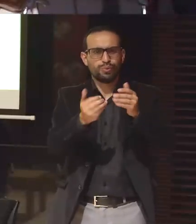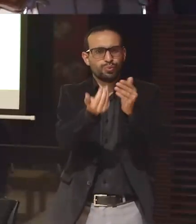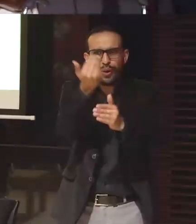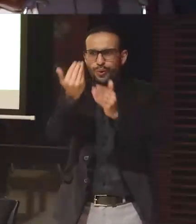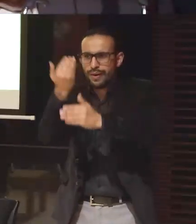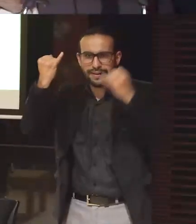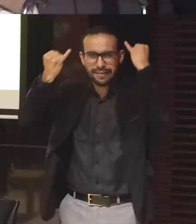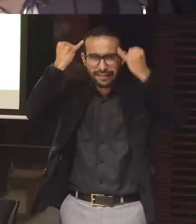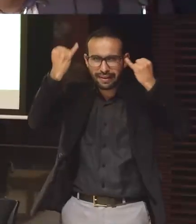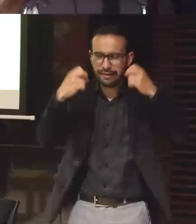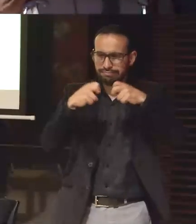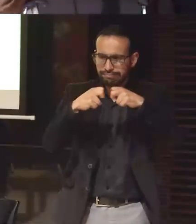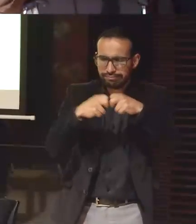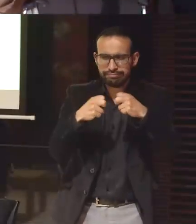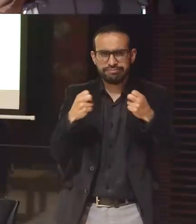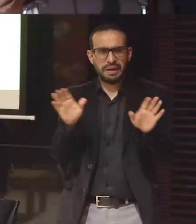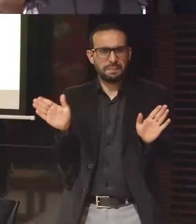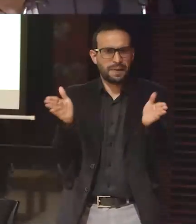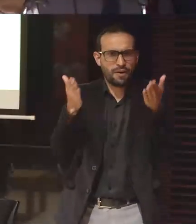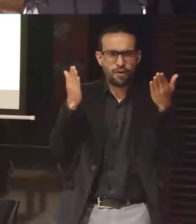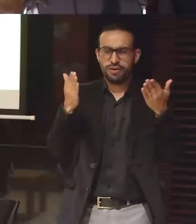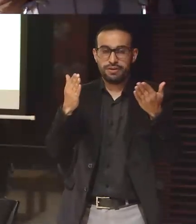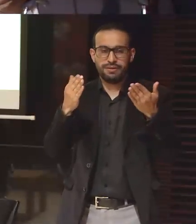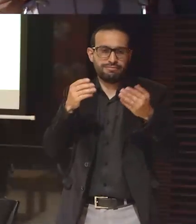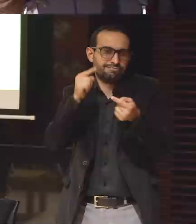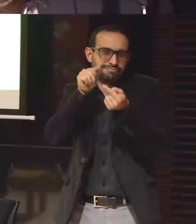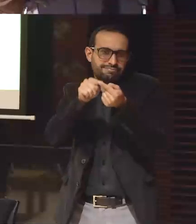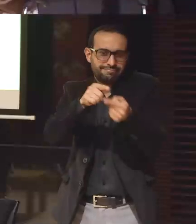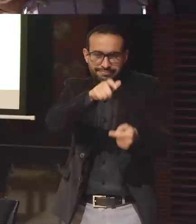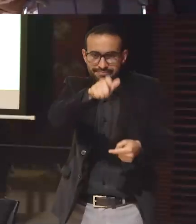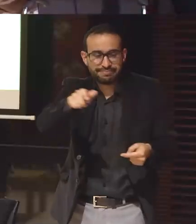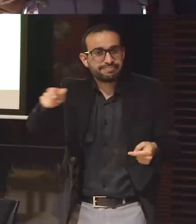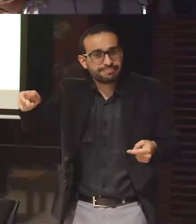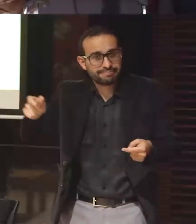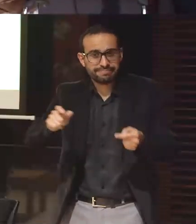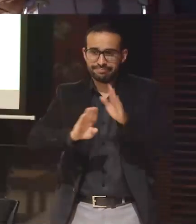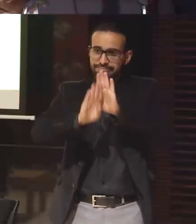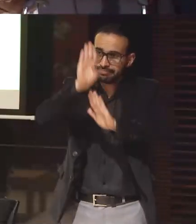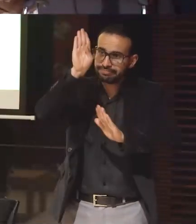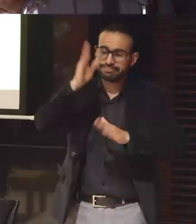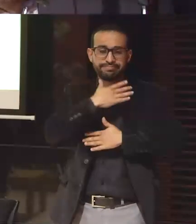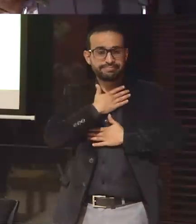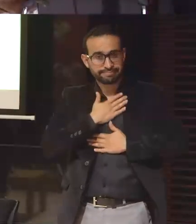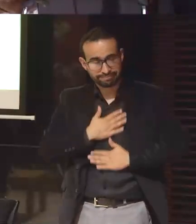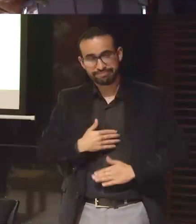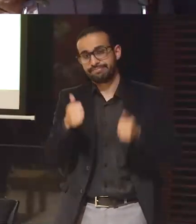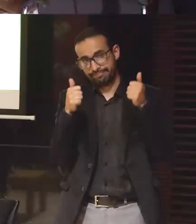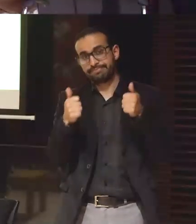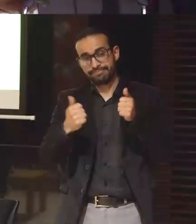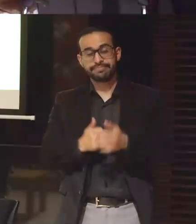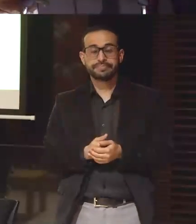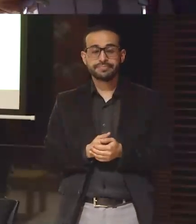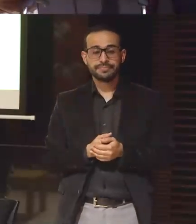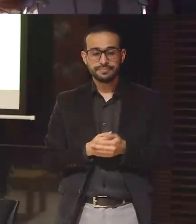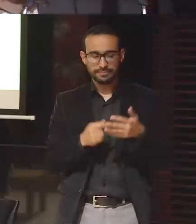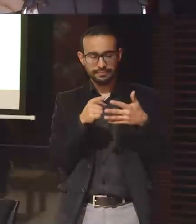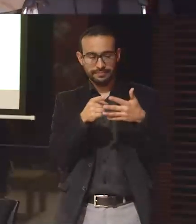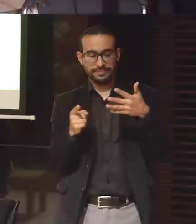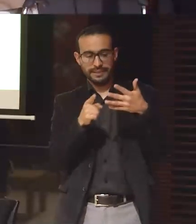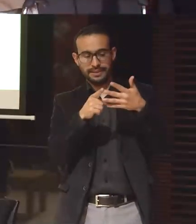cosas para el desarrollo de la humanidad y para pues, el bienestar de los bogotanos. Lo tercero es lo